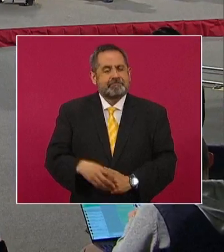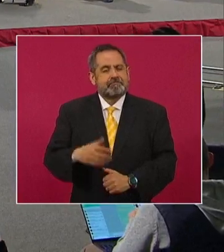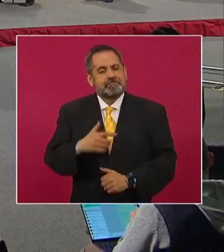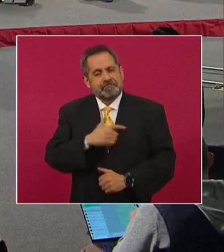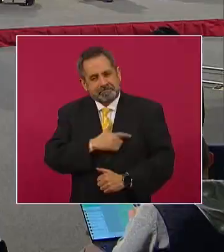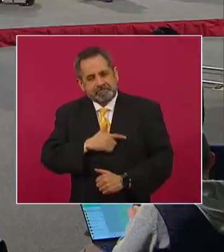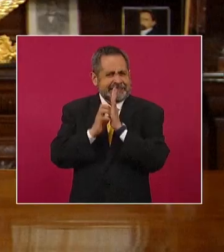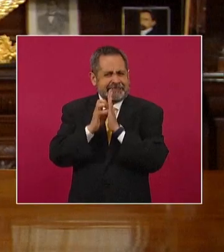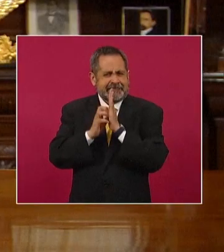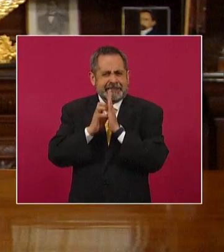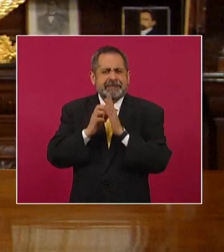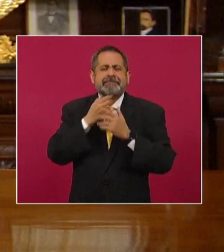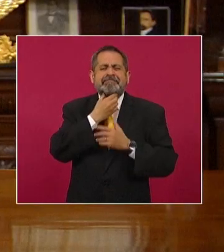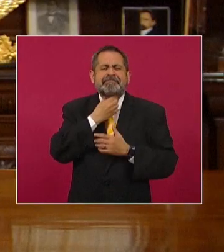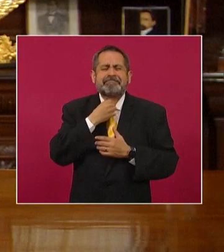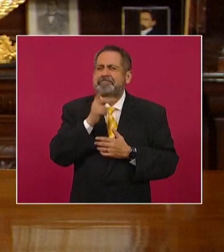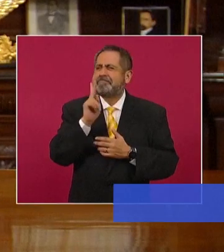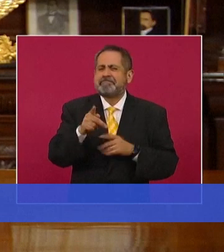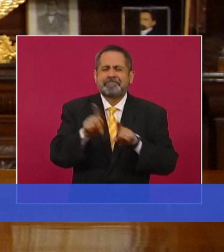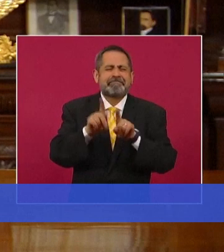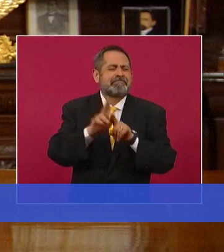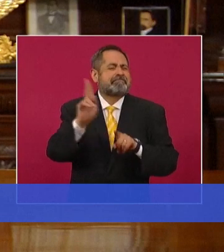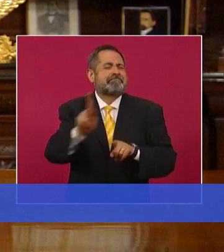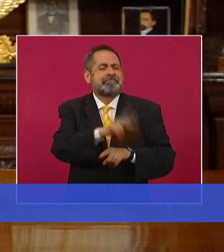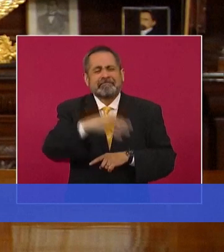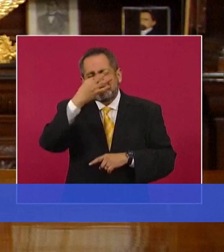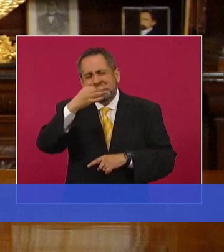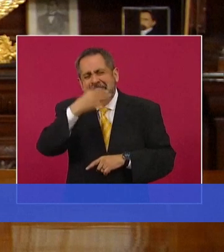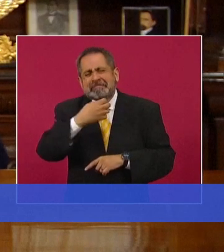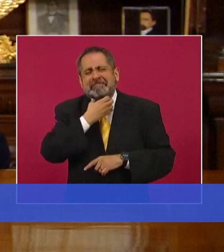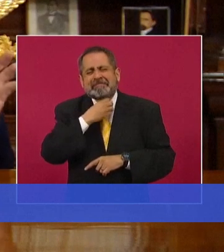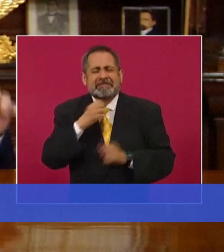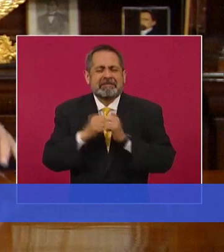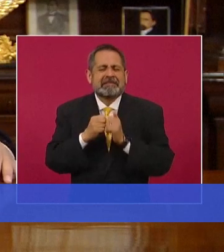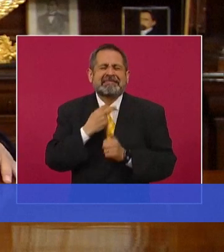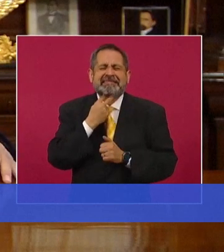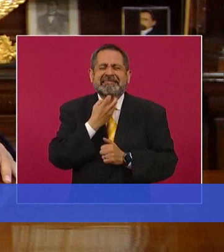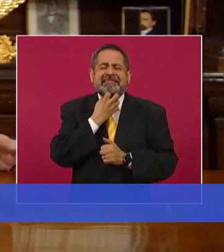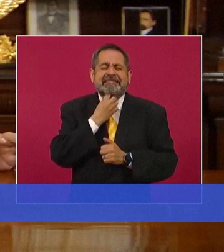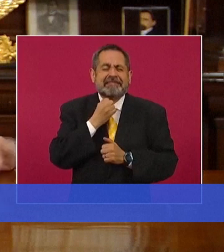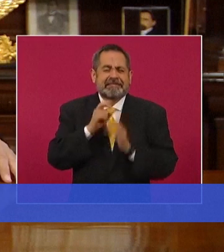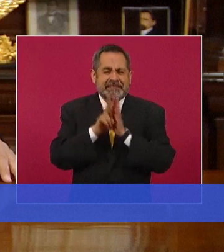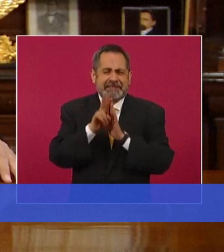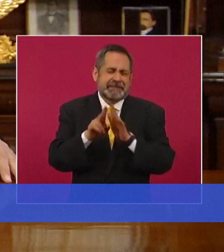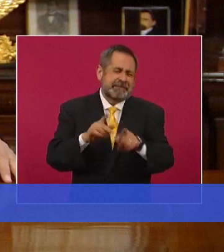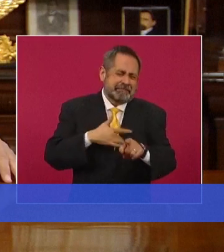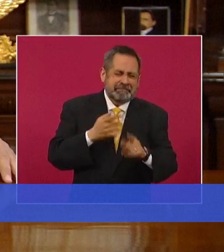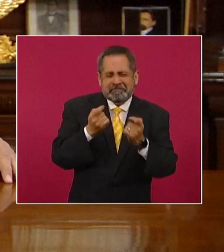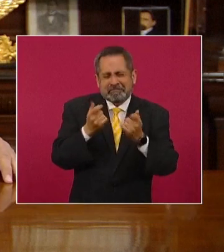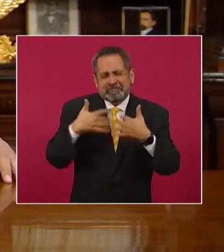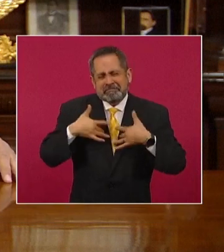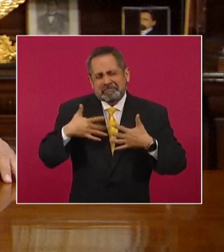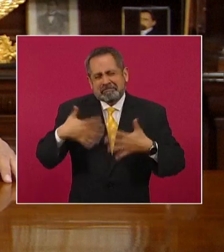se siente bien es como una gripa con ruc era un poquito de dolor